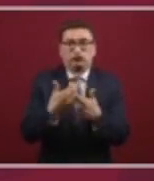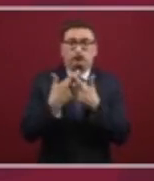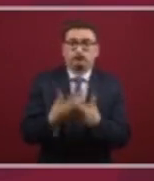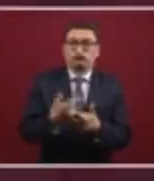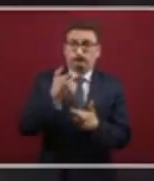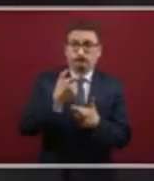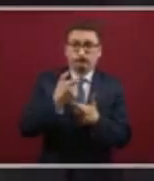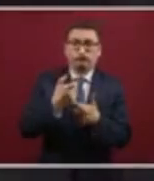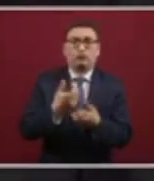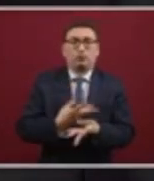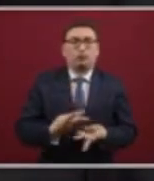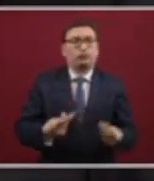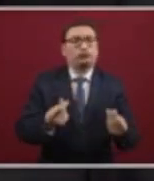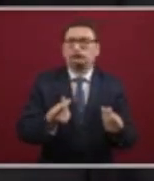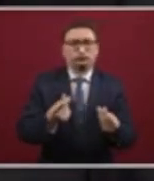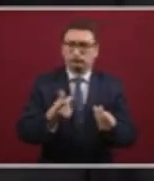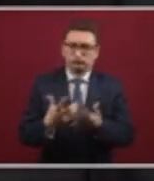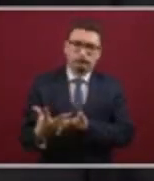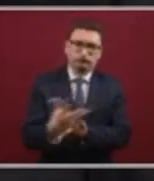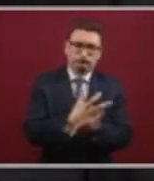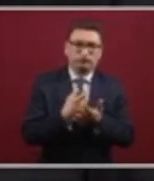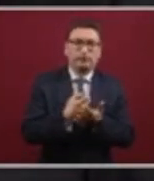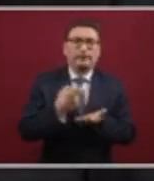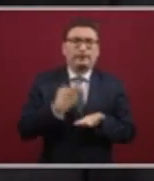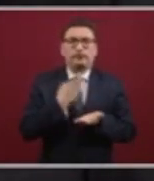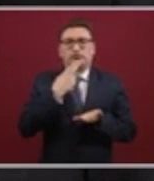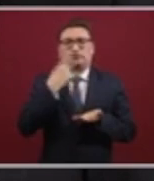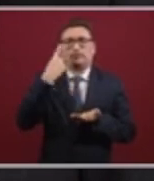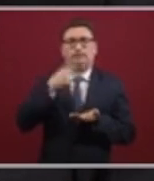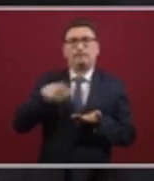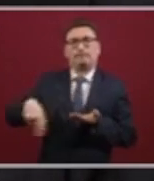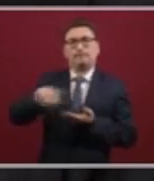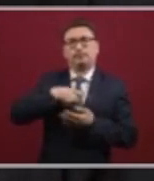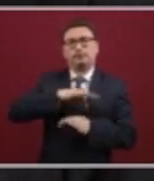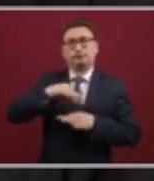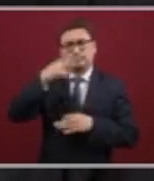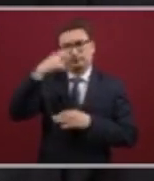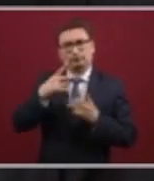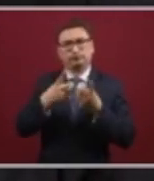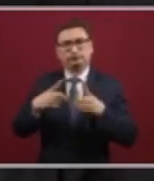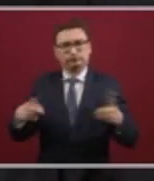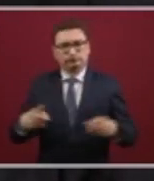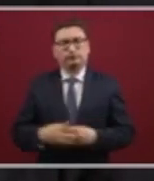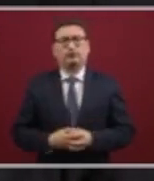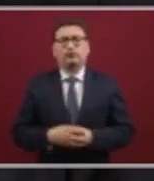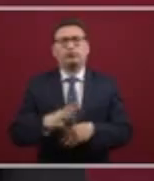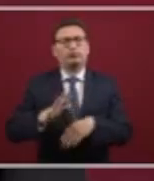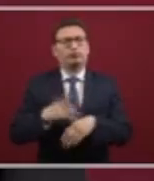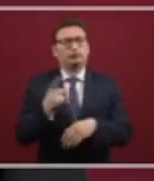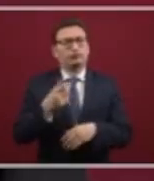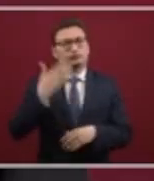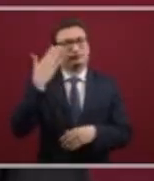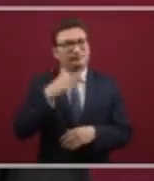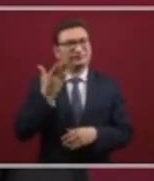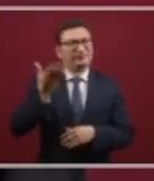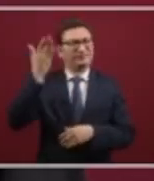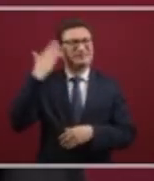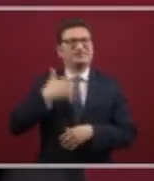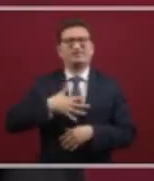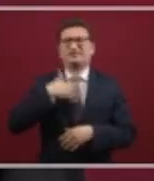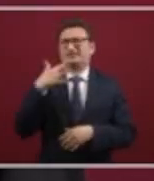para el desarrollo. Porque era mucha la corrupción